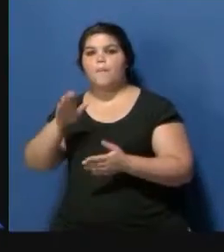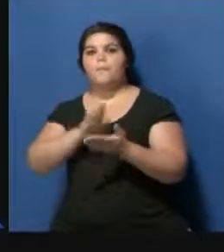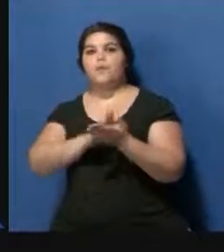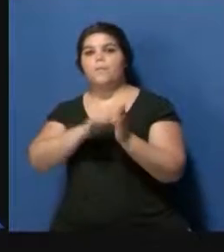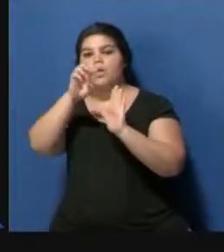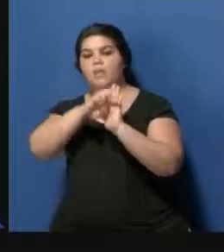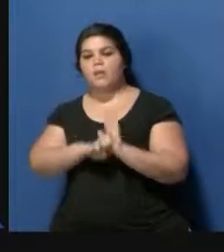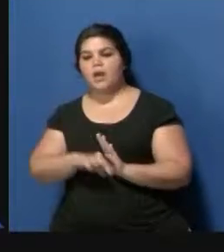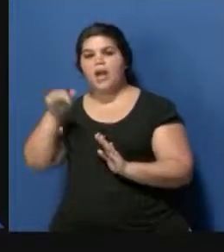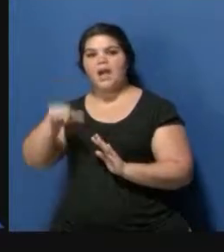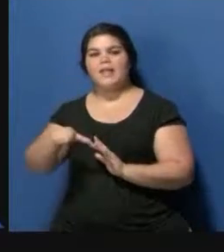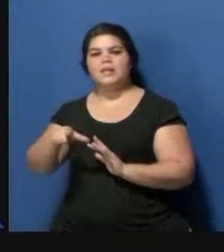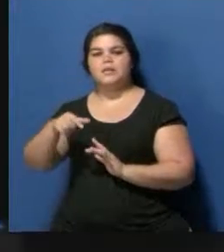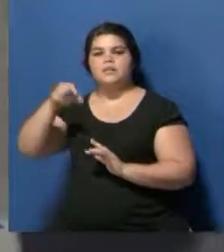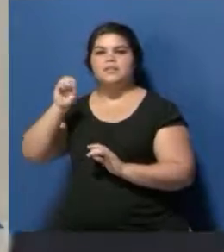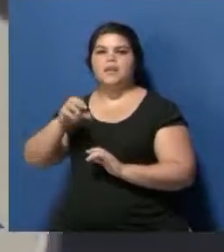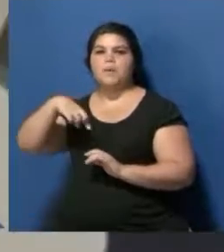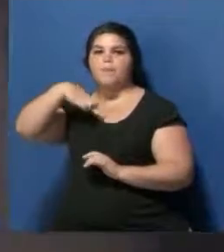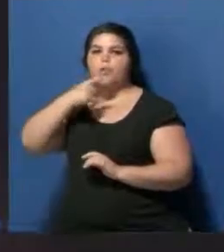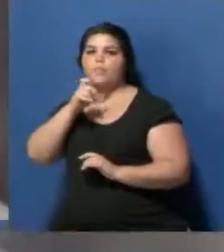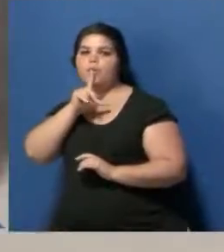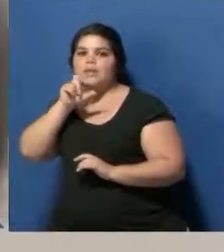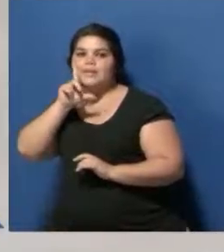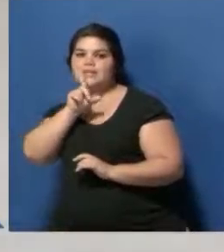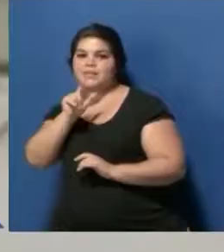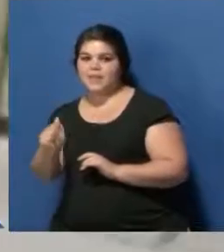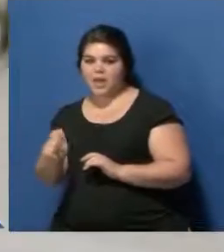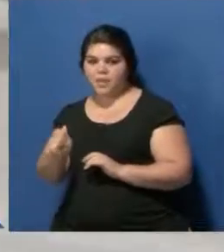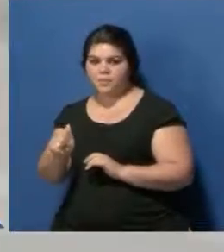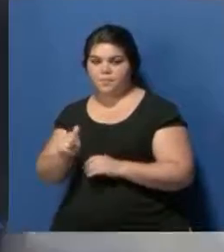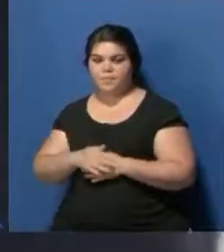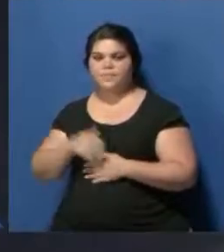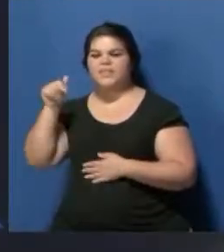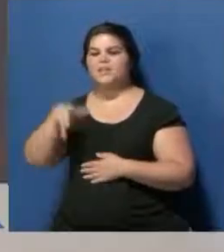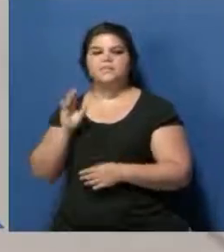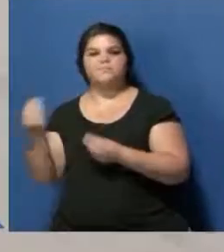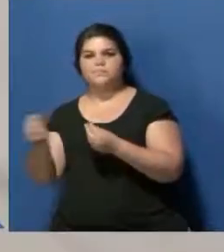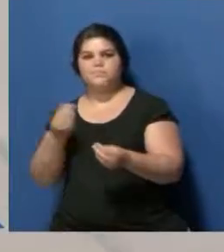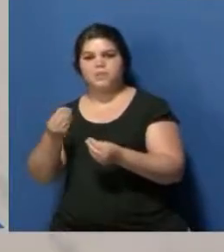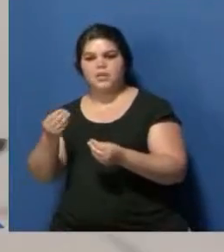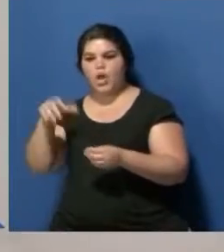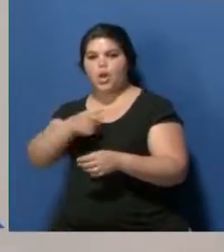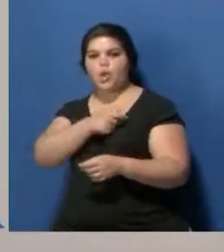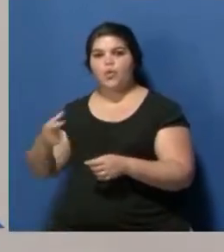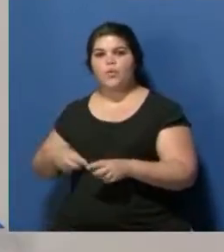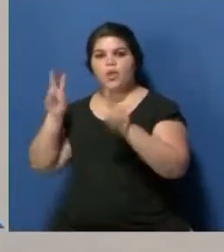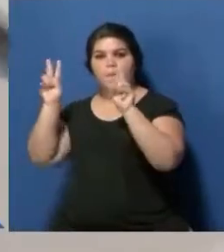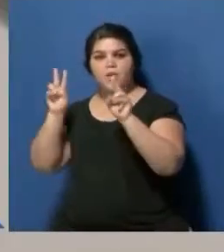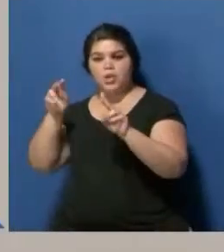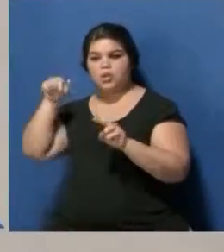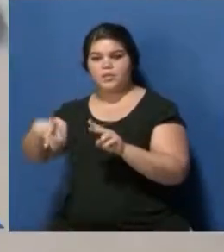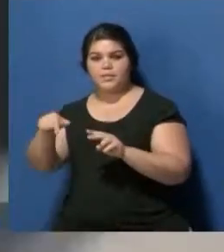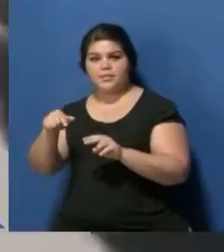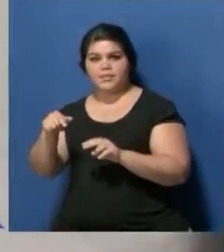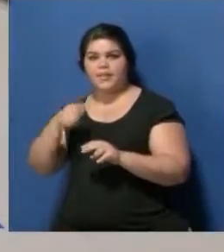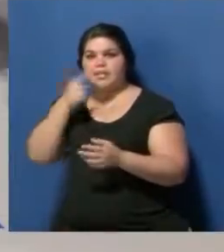solemos llamar populista. Sí. Sin embargo, a muy poco de andar, lo que hizo un gobierno de signo peronista fue prácticamente